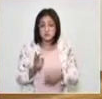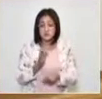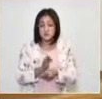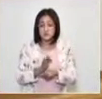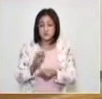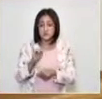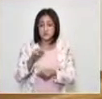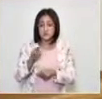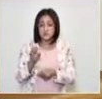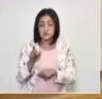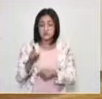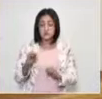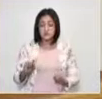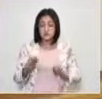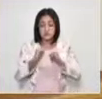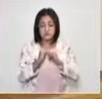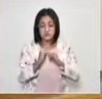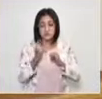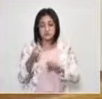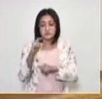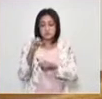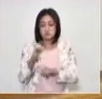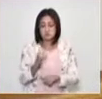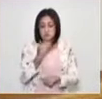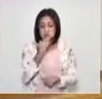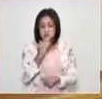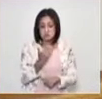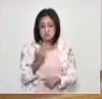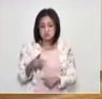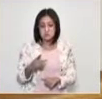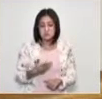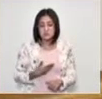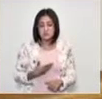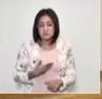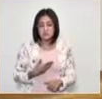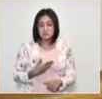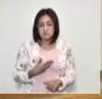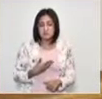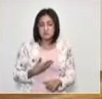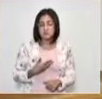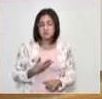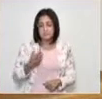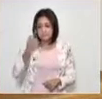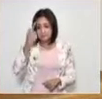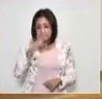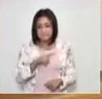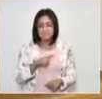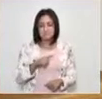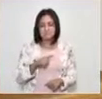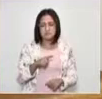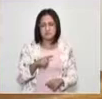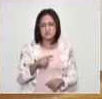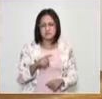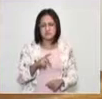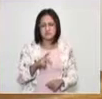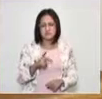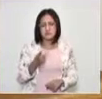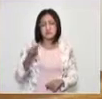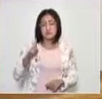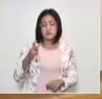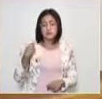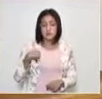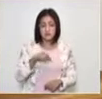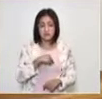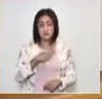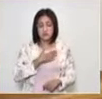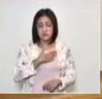finalmente el INE es una institución, es una autoridad que tiene atribuciones para ello, pero nosotros, y yo